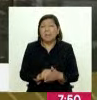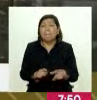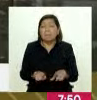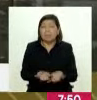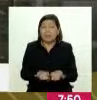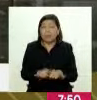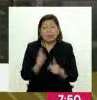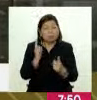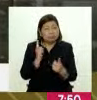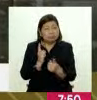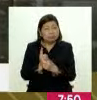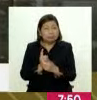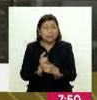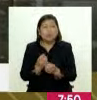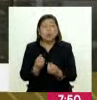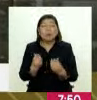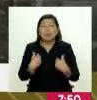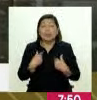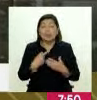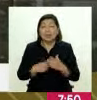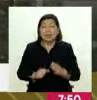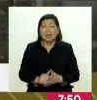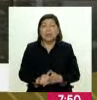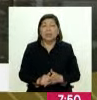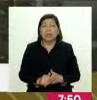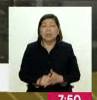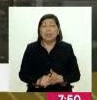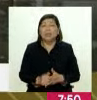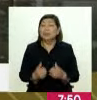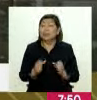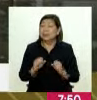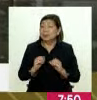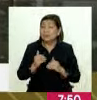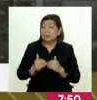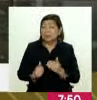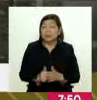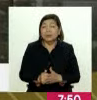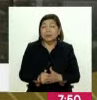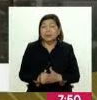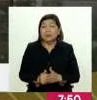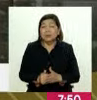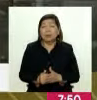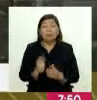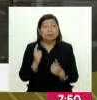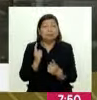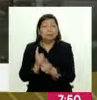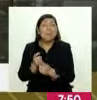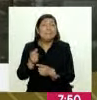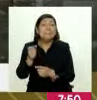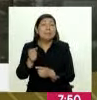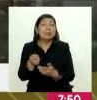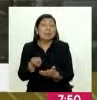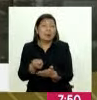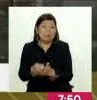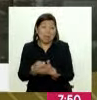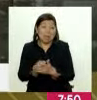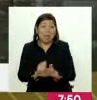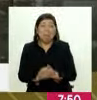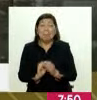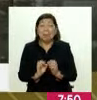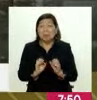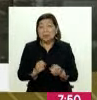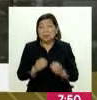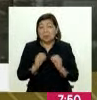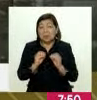bien focalizado, como corresponde. Porque lo que tenemos que hacer nosotros es llegar directamente a las personas que han sido afectadas y